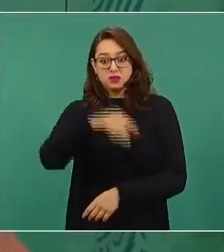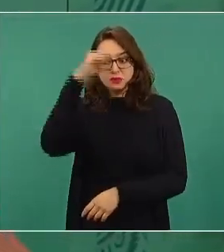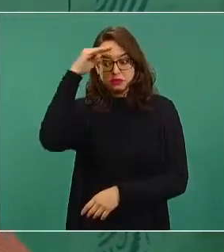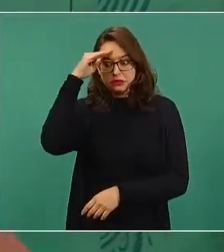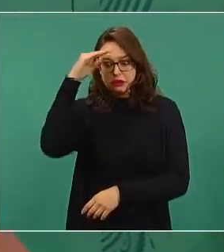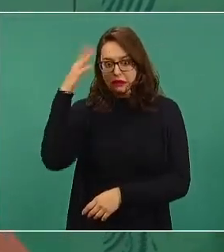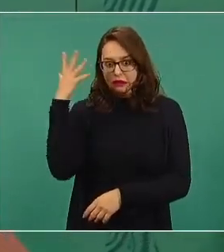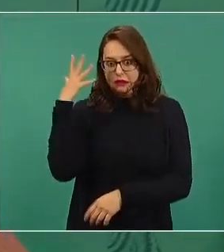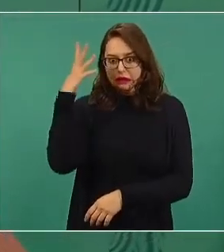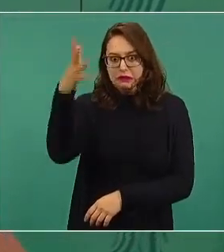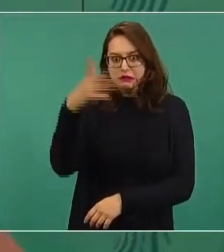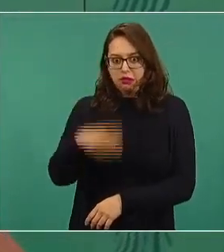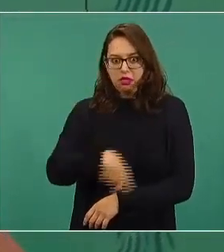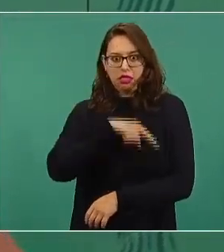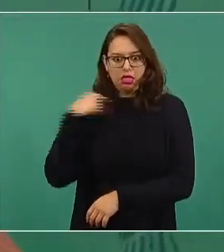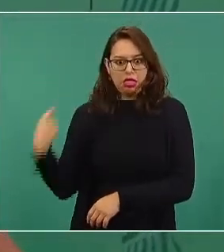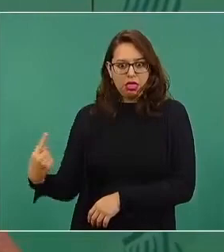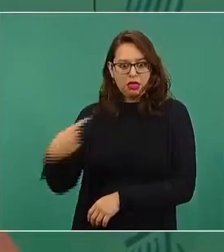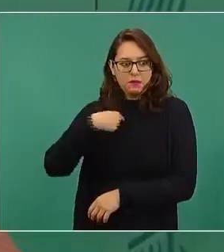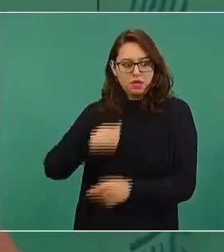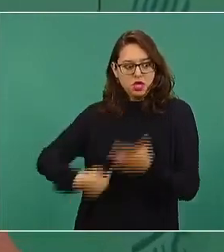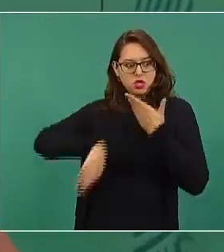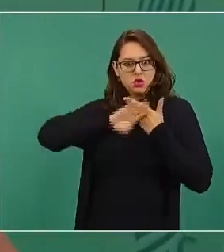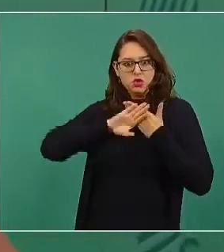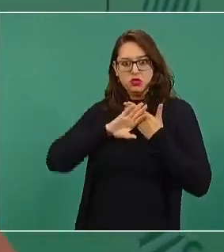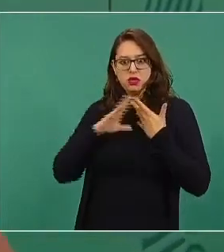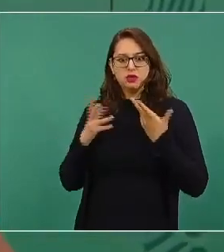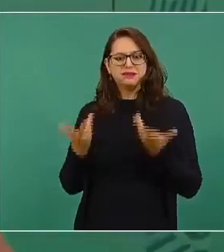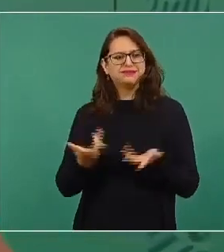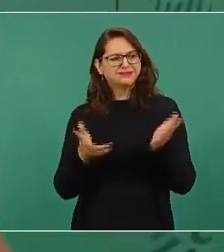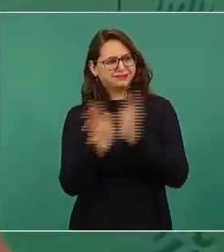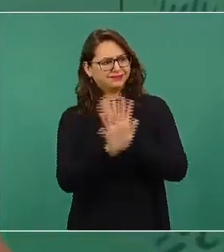Deben de estar pensando en la democracia.